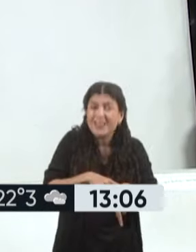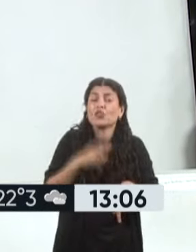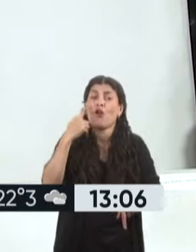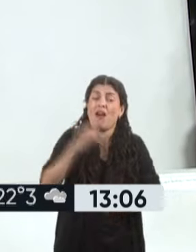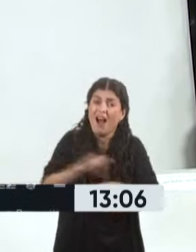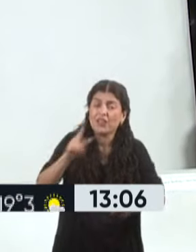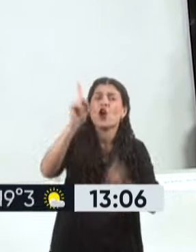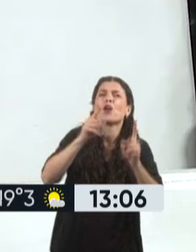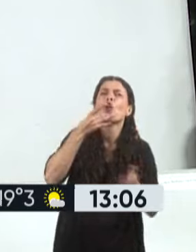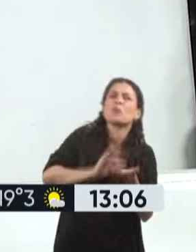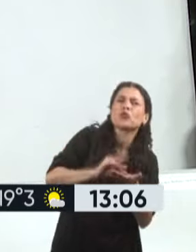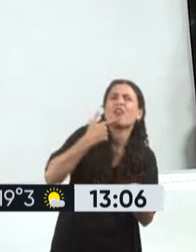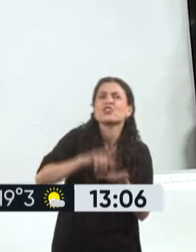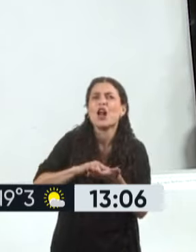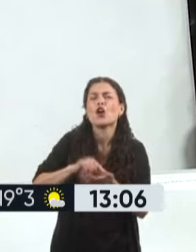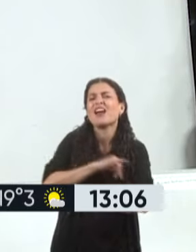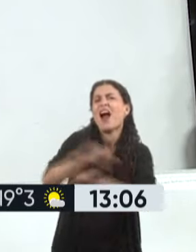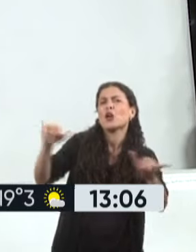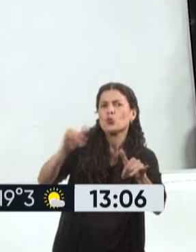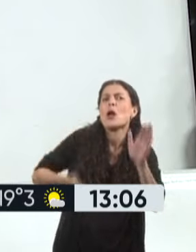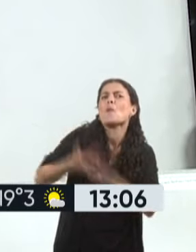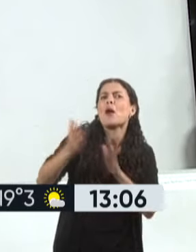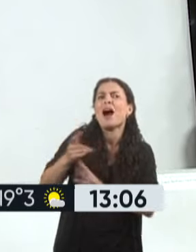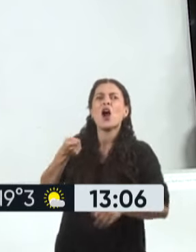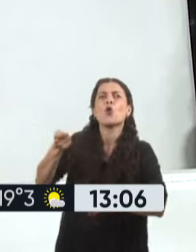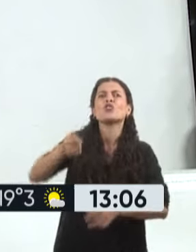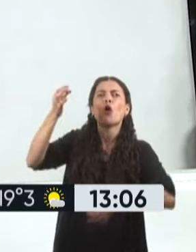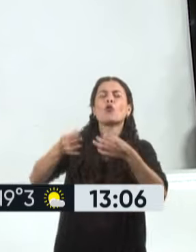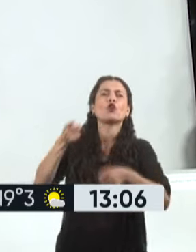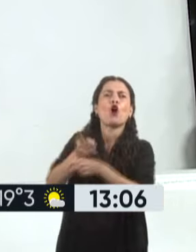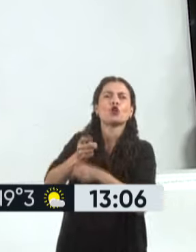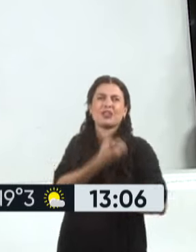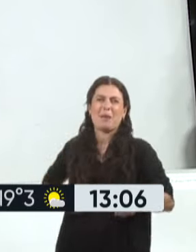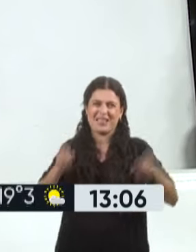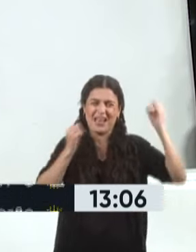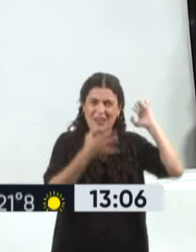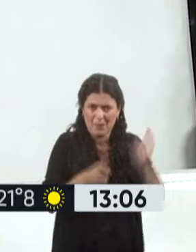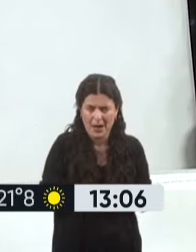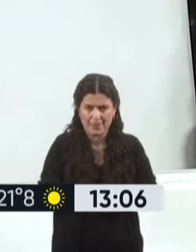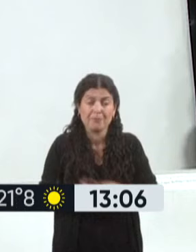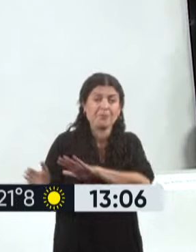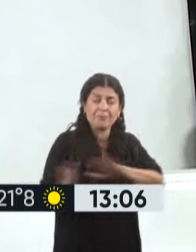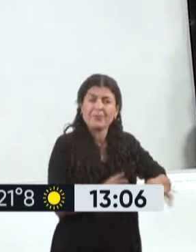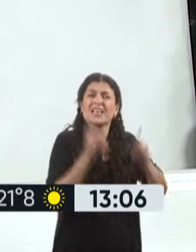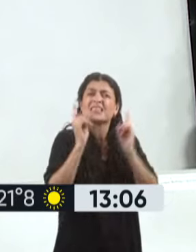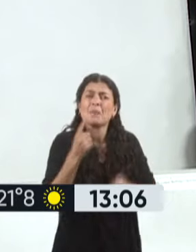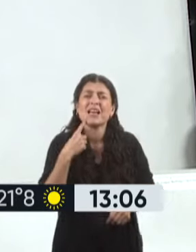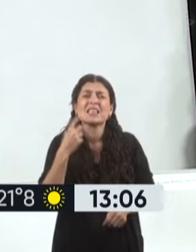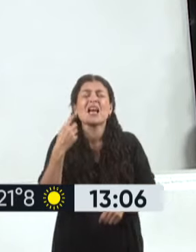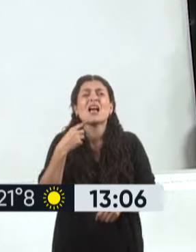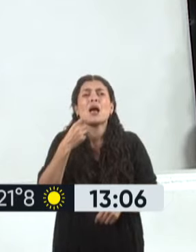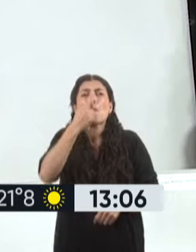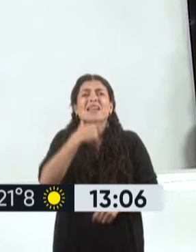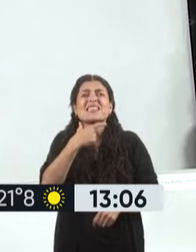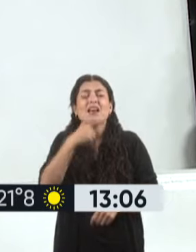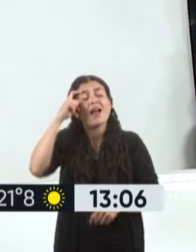no se pronunciara? Esa es una pregunta. Sí. La segunda tiene que ver con Macri, si también les molestó en realidad que hablara el expresidente, porque podría